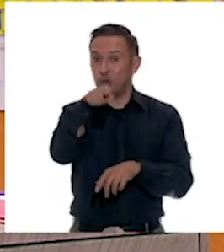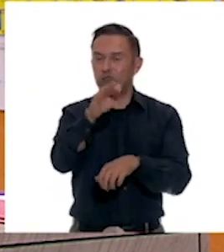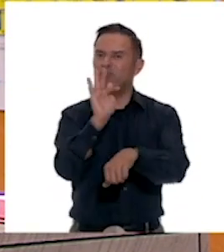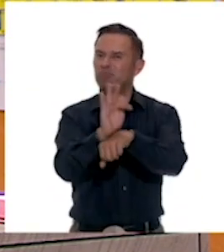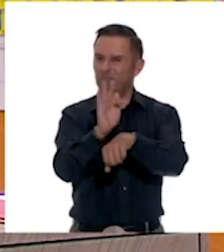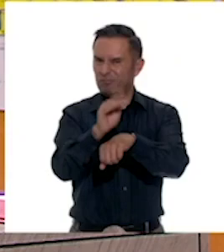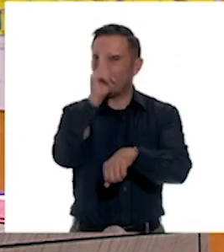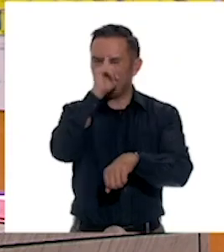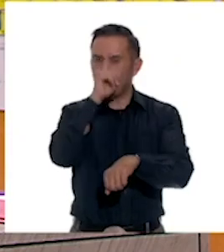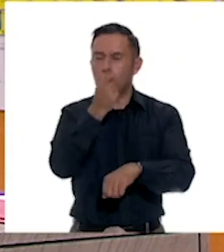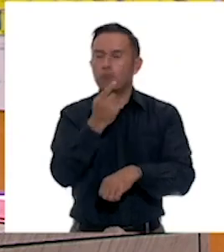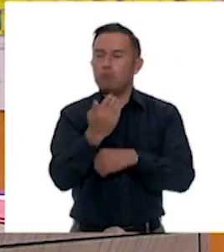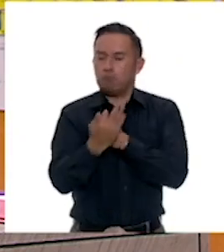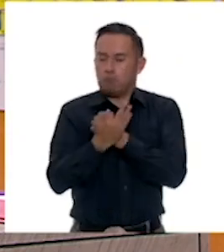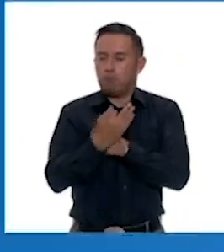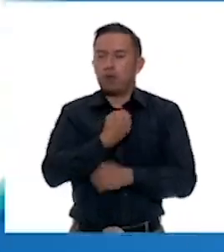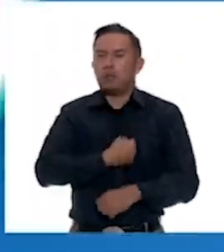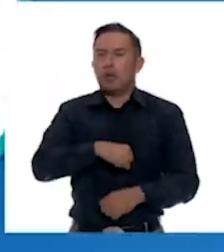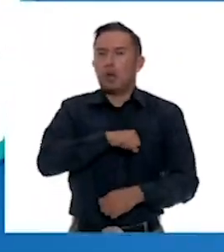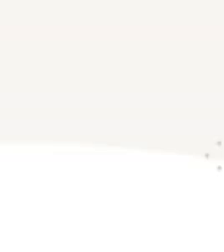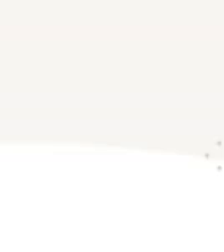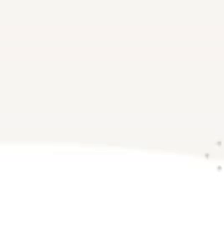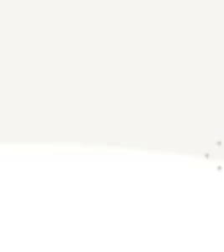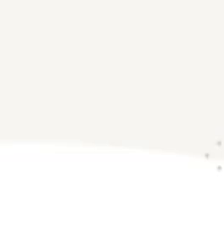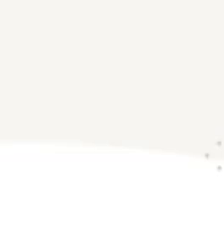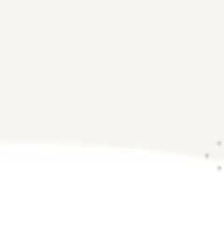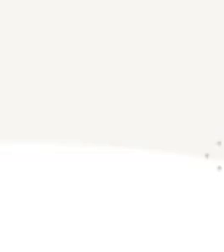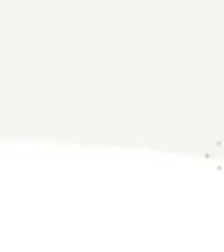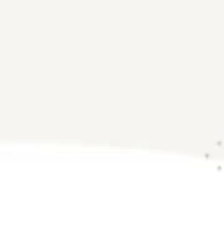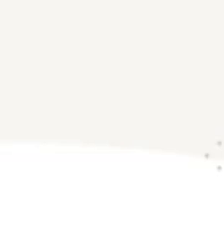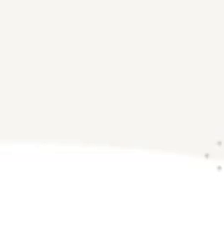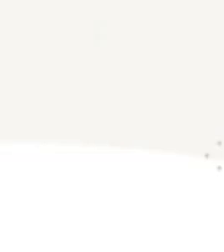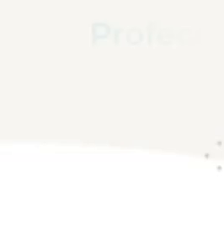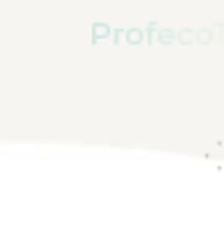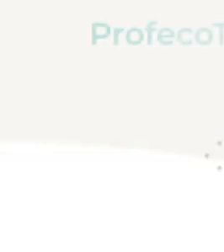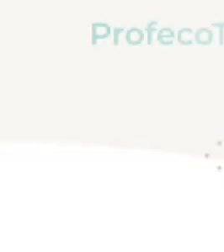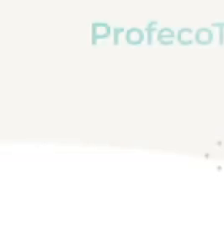no perjudiquen a otras ni al planeta.